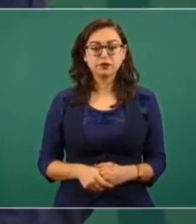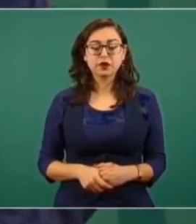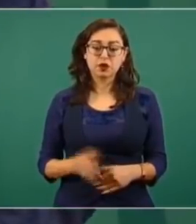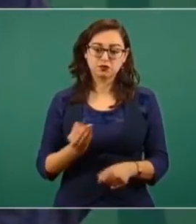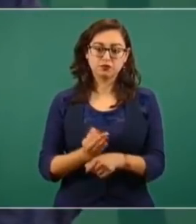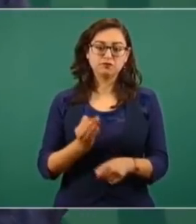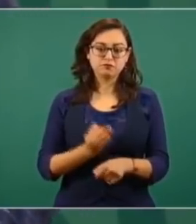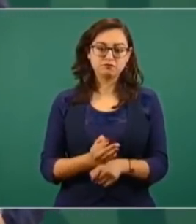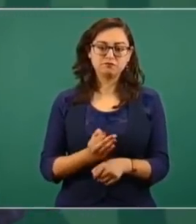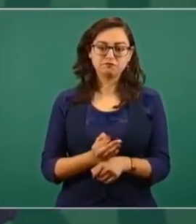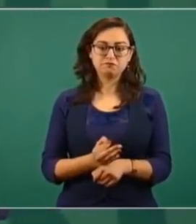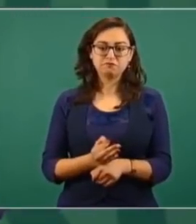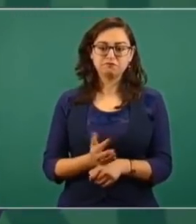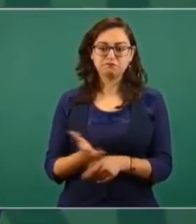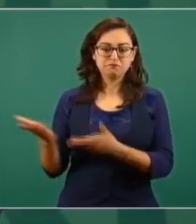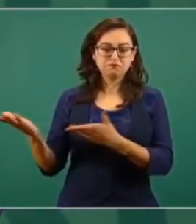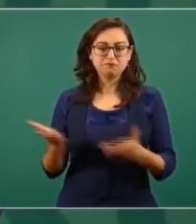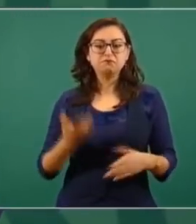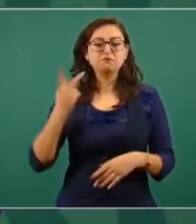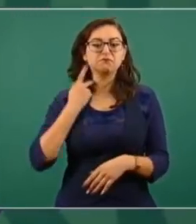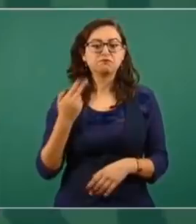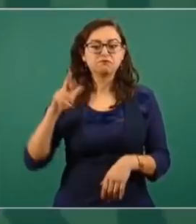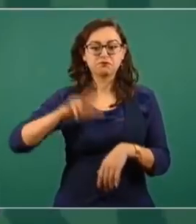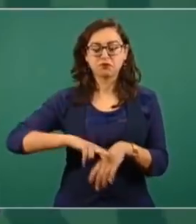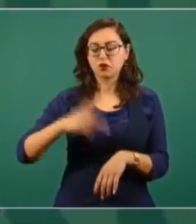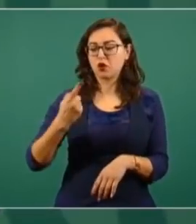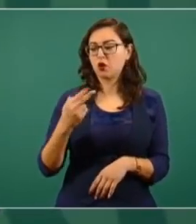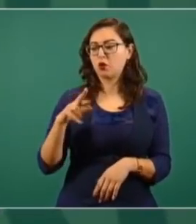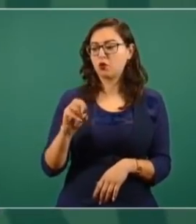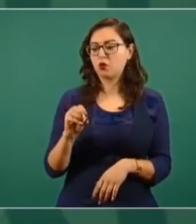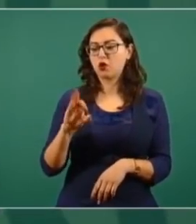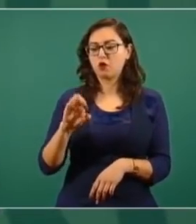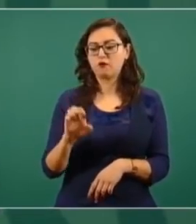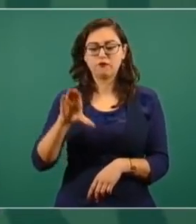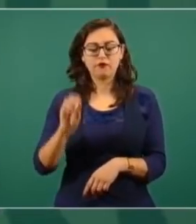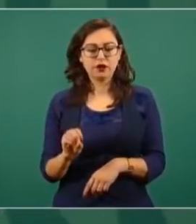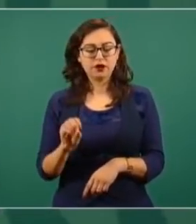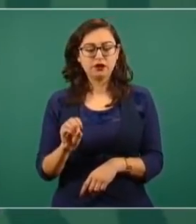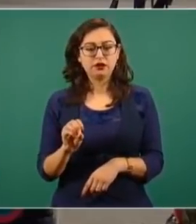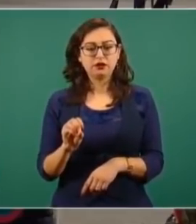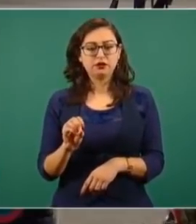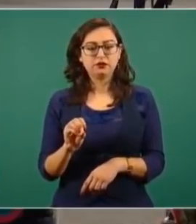El procurador del consumidor